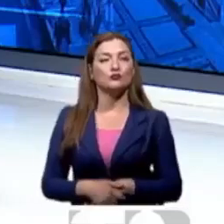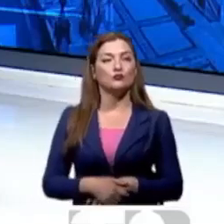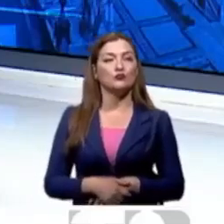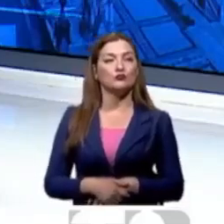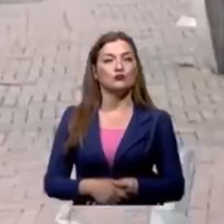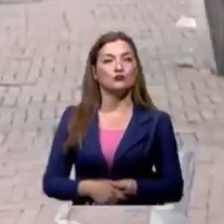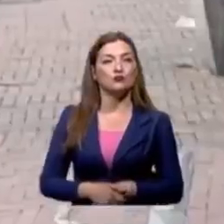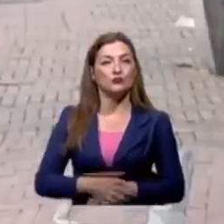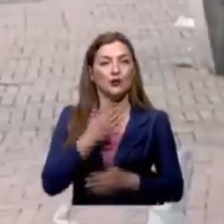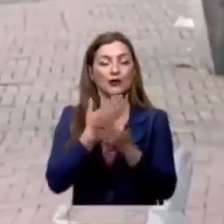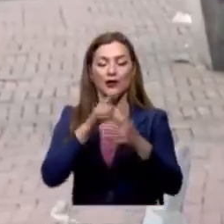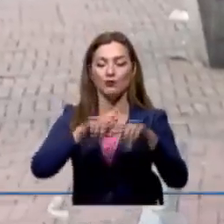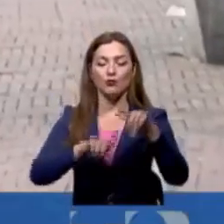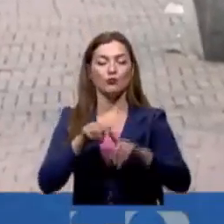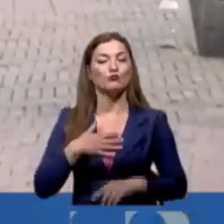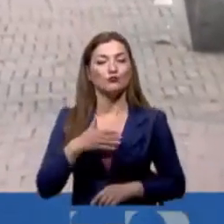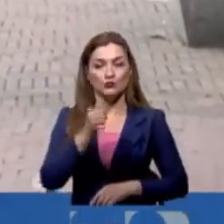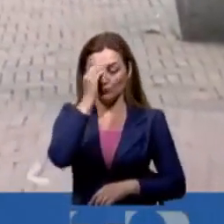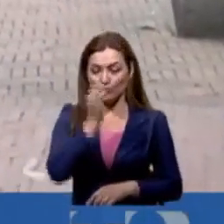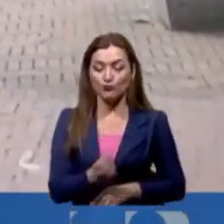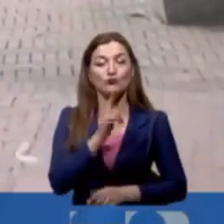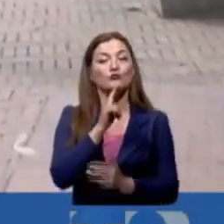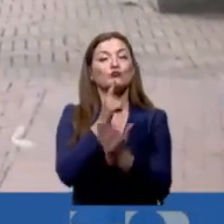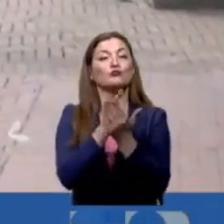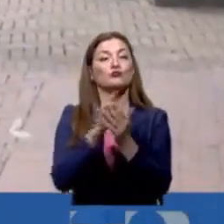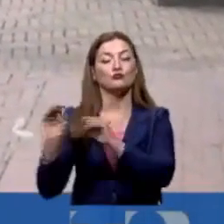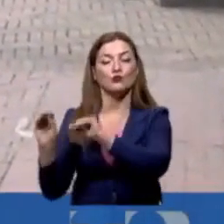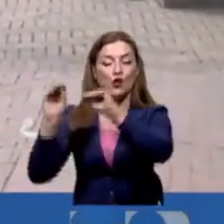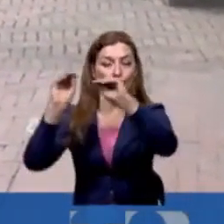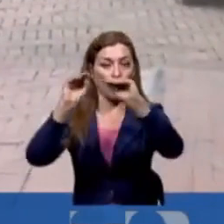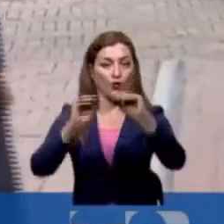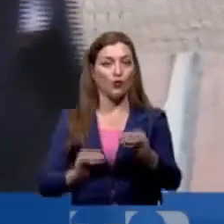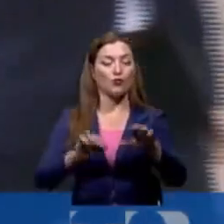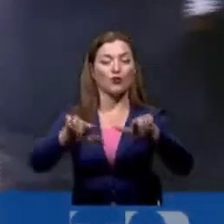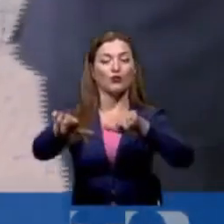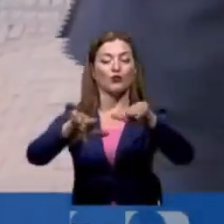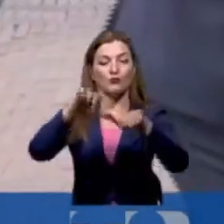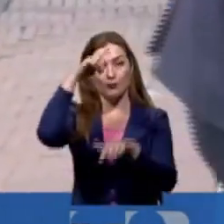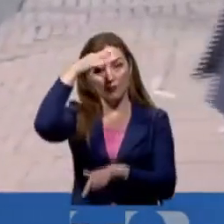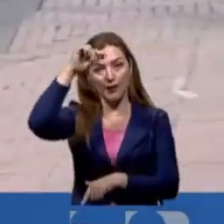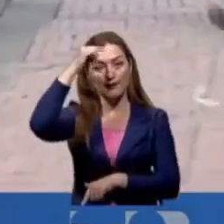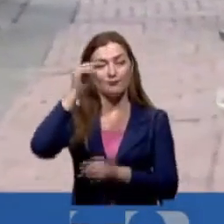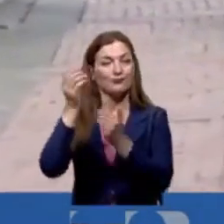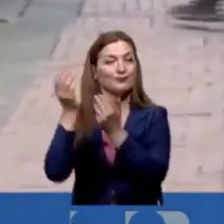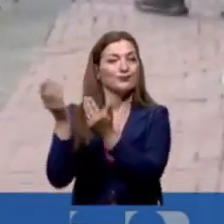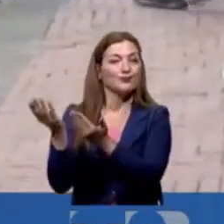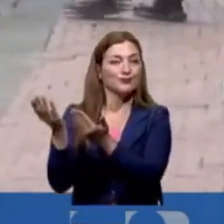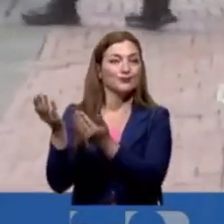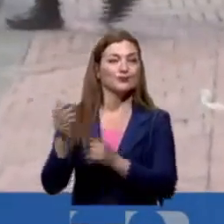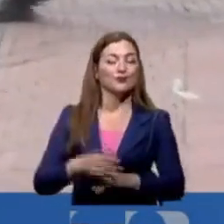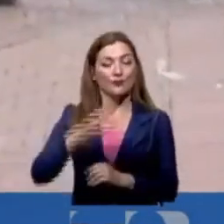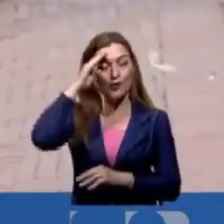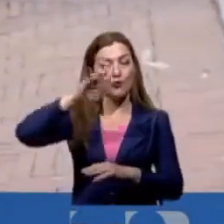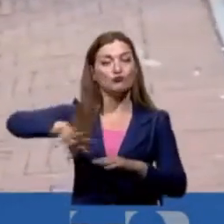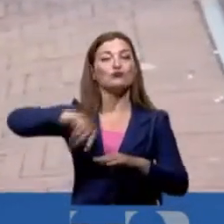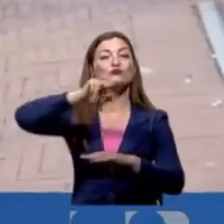Gracias, chicas, amigos, ¿qué tal? Buenos días. Así es, efectivamente nos hemos trasladado nosotros al sector de la Marín, que como pueden observar en imágenes, la